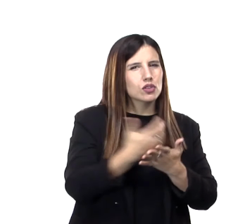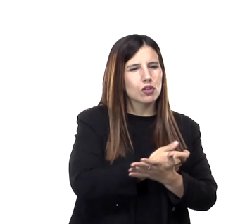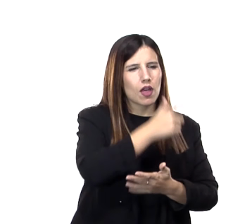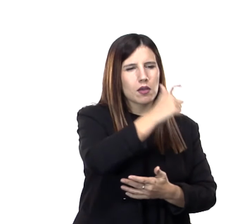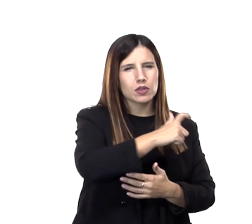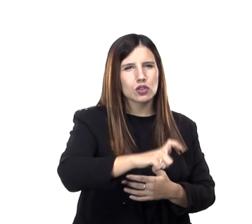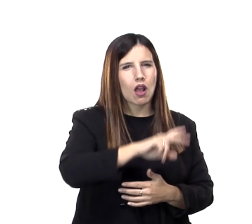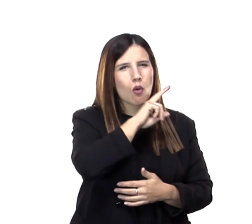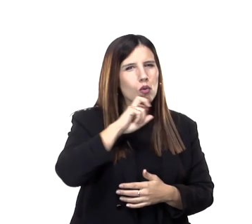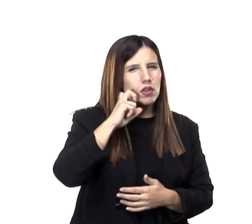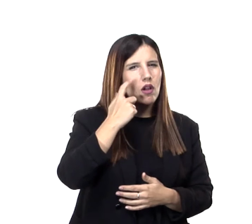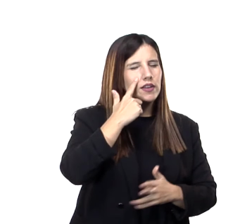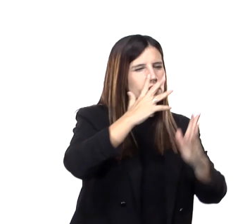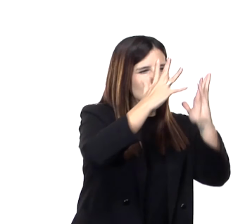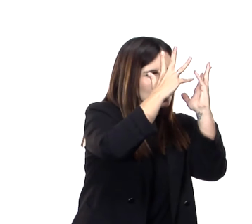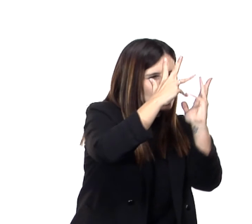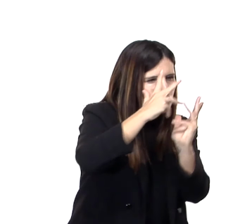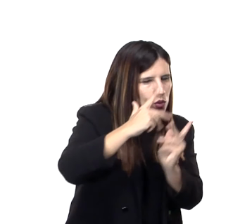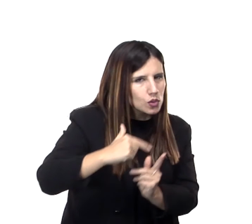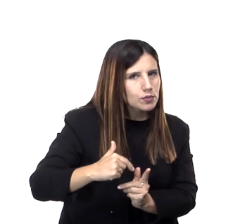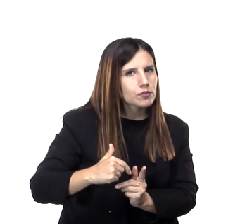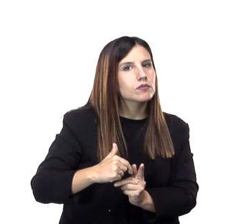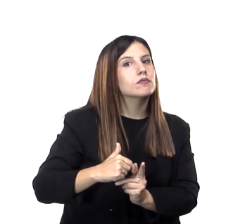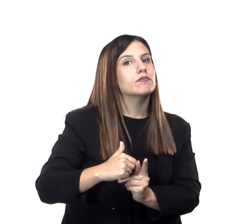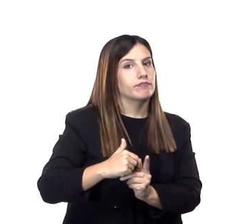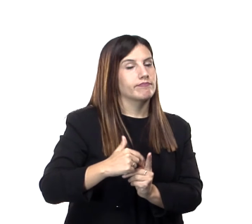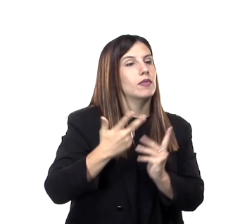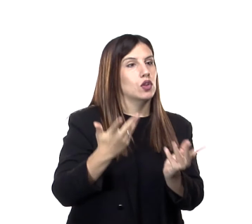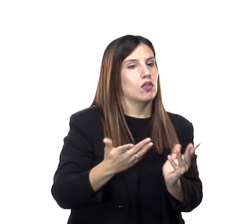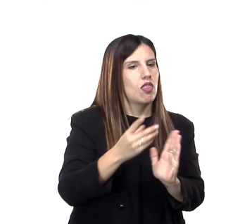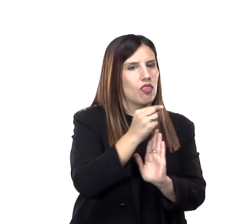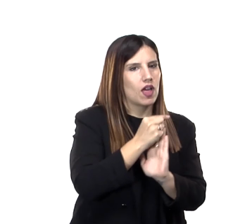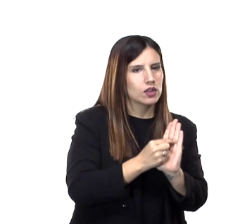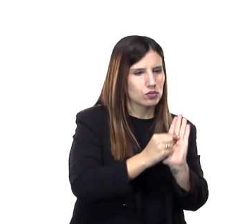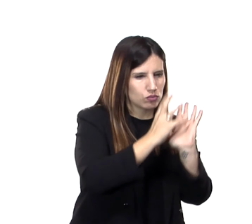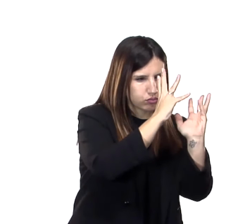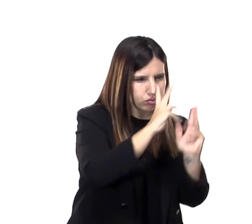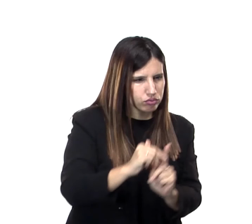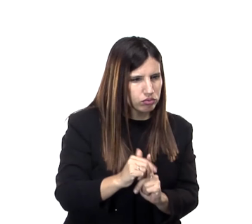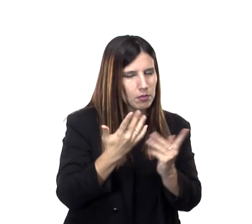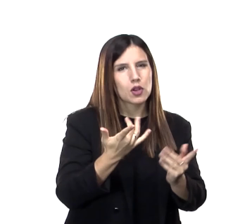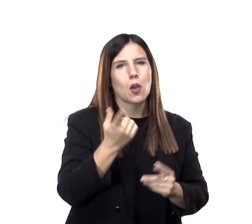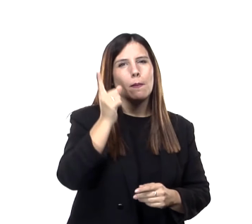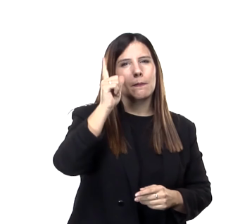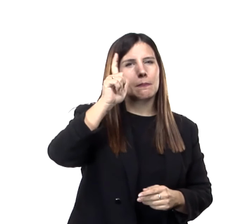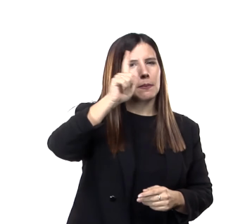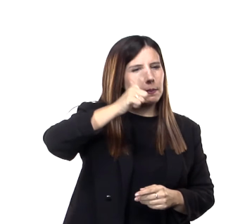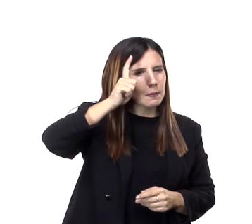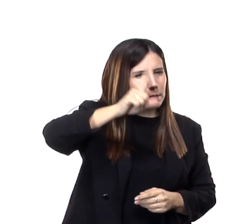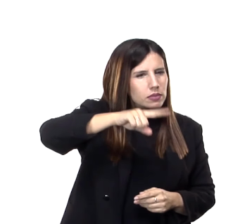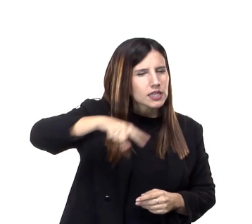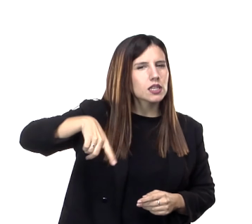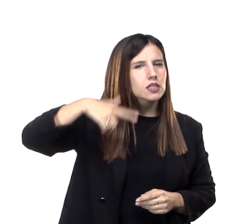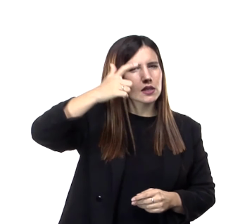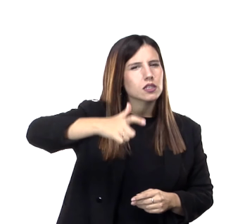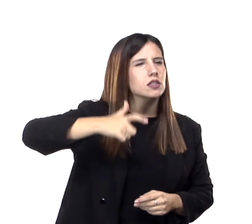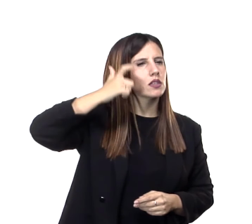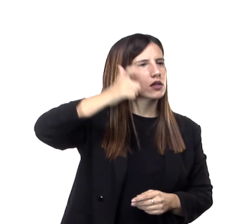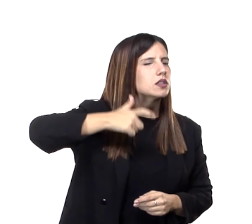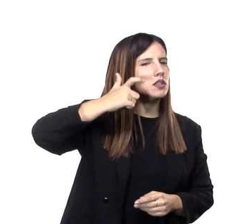que los nazis no tenían los recopiló los datos pero pasaron meses y no se los entregaban los nazis y no se los entregaba y no se los